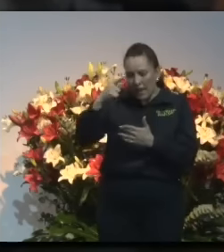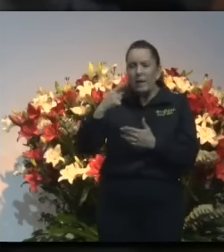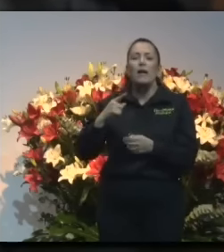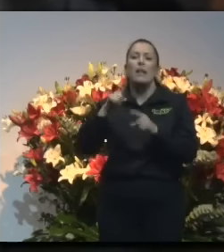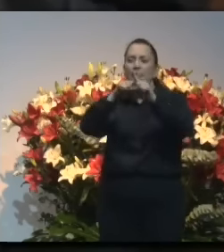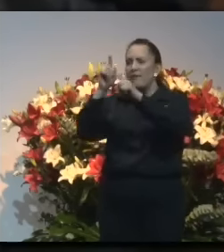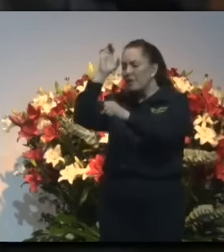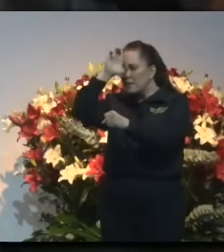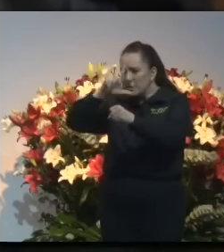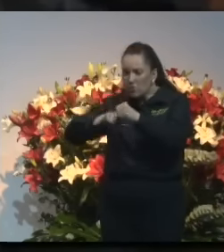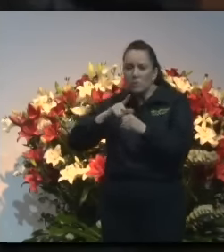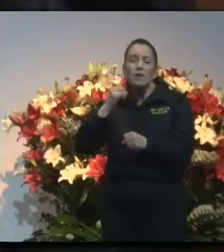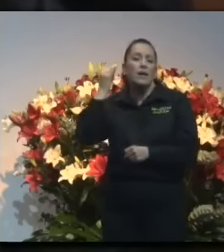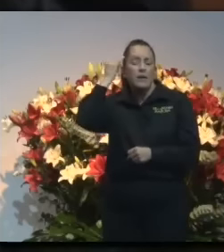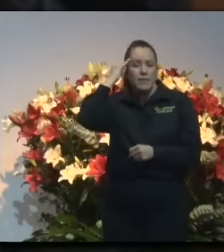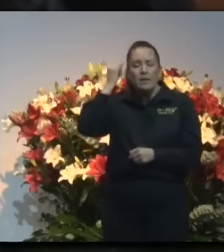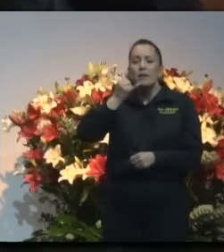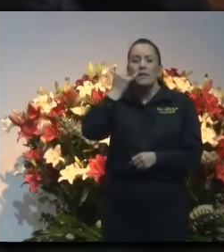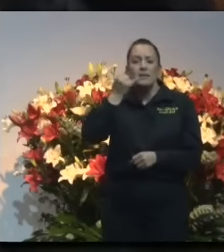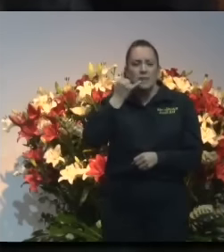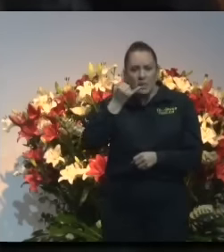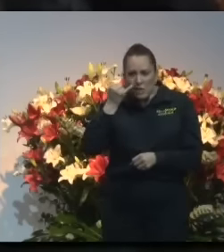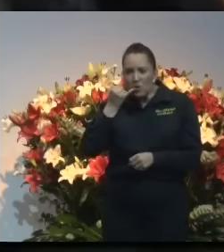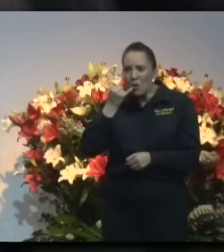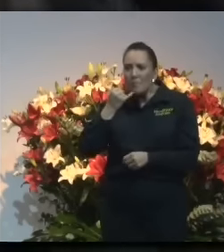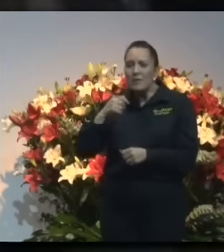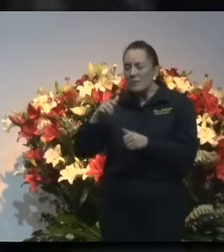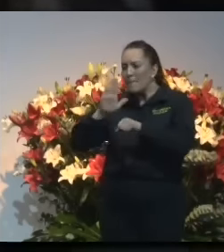cultural y los idiomas indígenas en la educación?